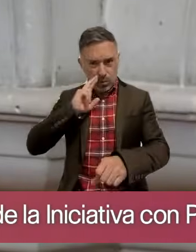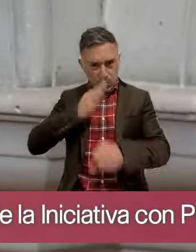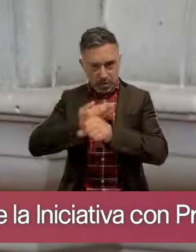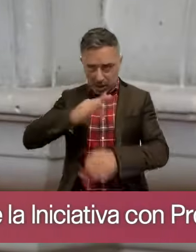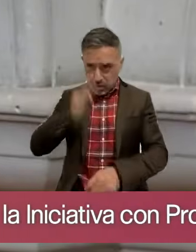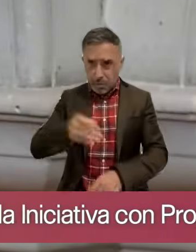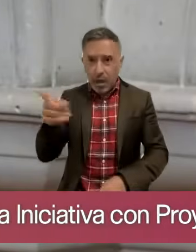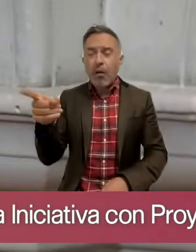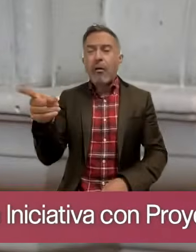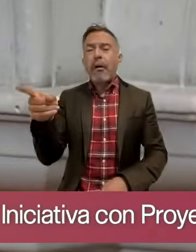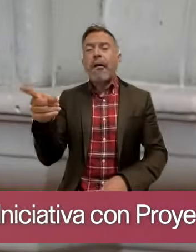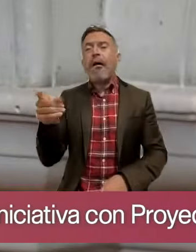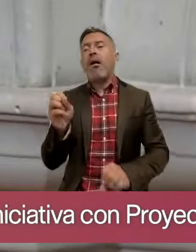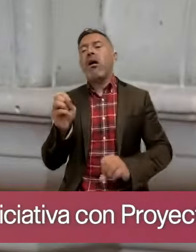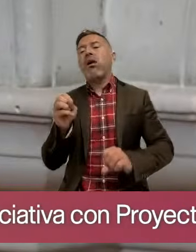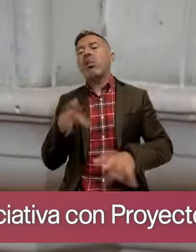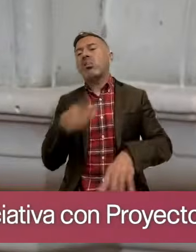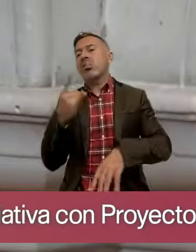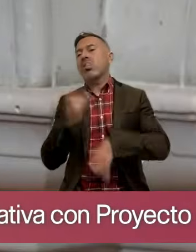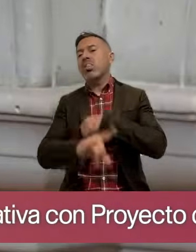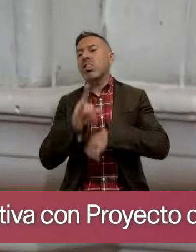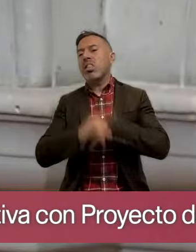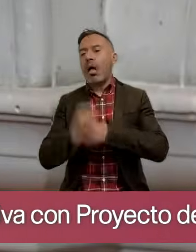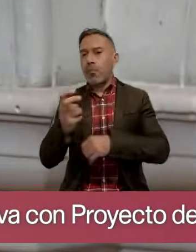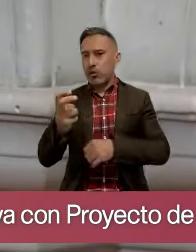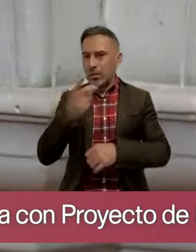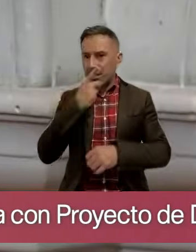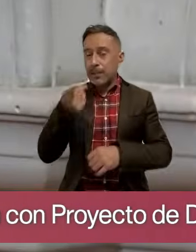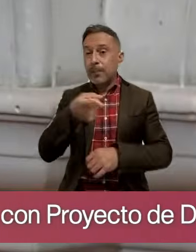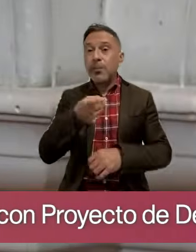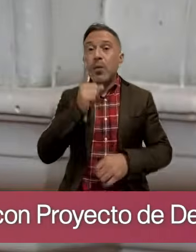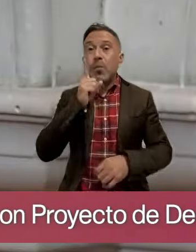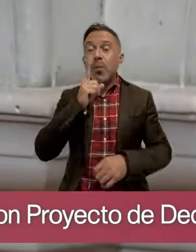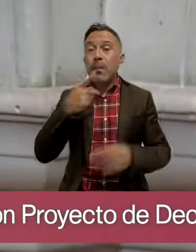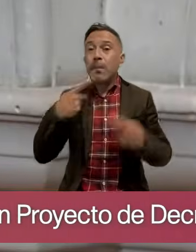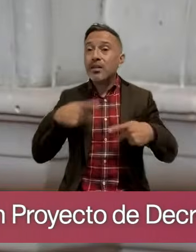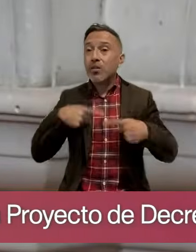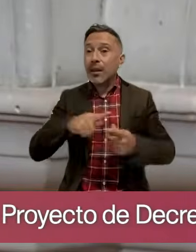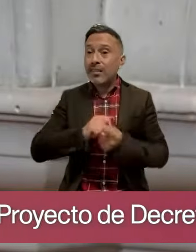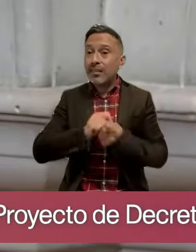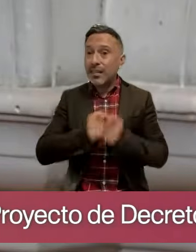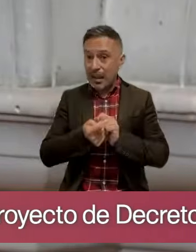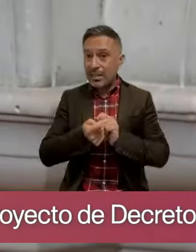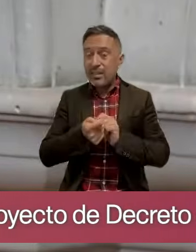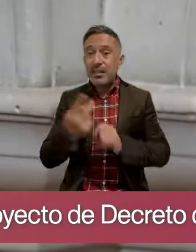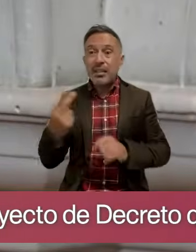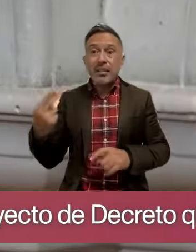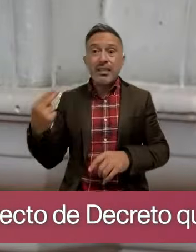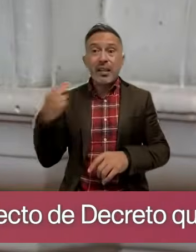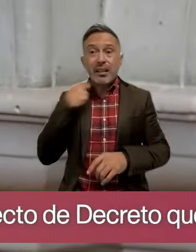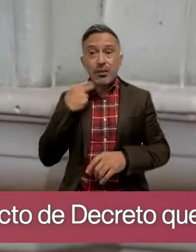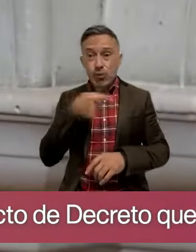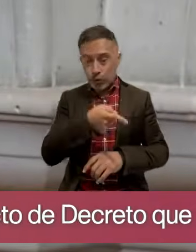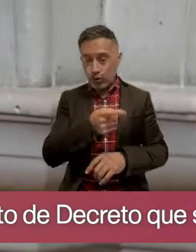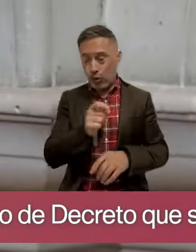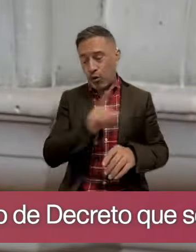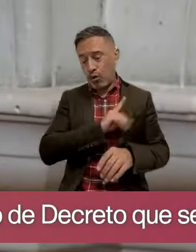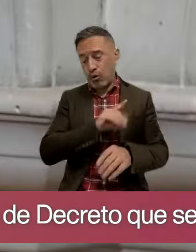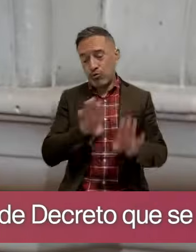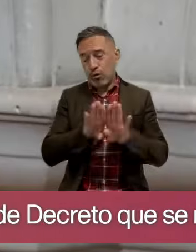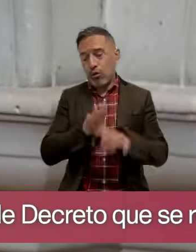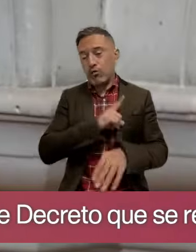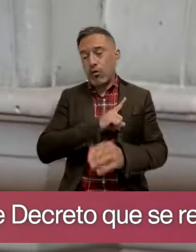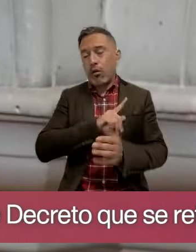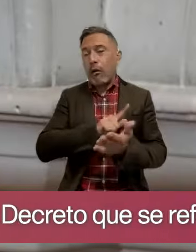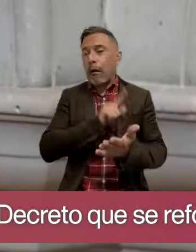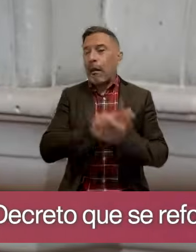eso decimos con firmeza, el homicidio de personas trans no se trata de erradicar con leyes simbólicas, sino con